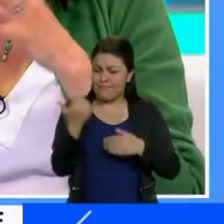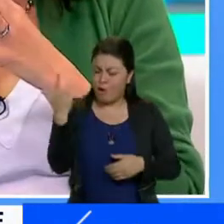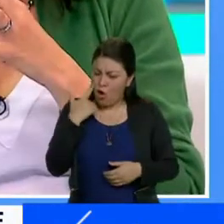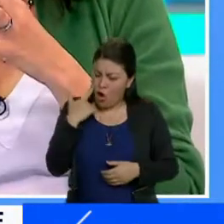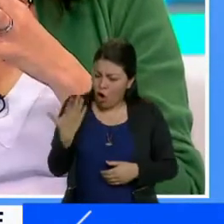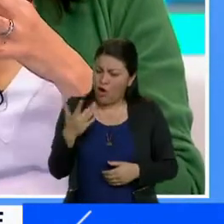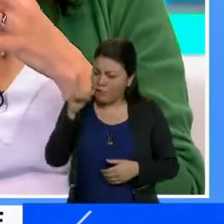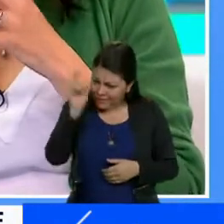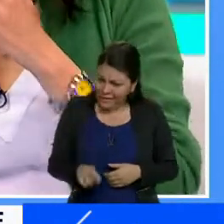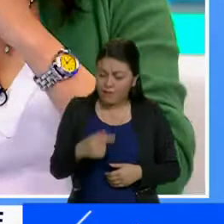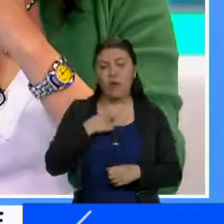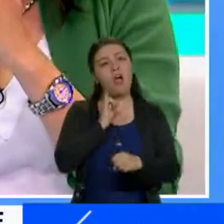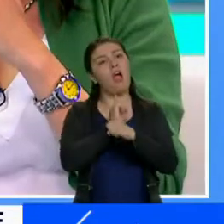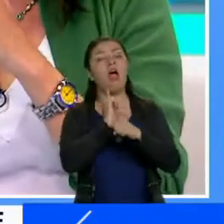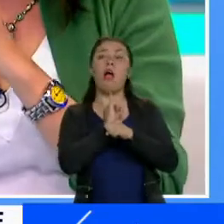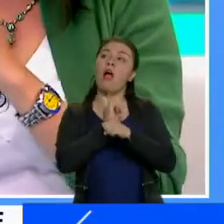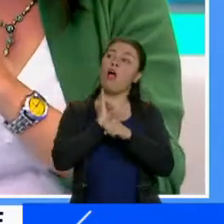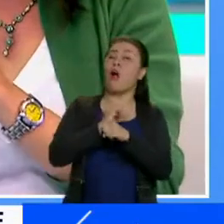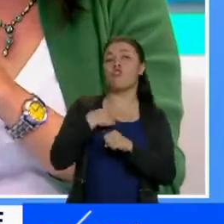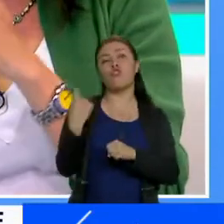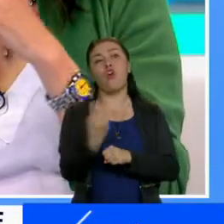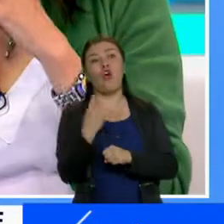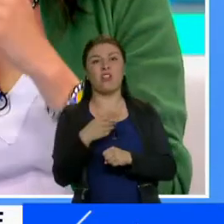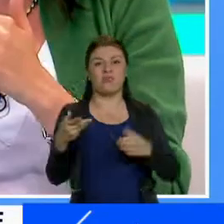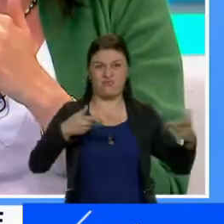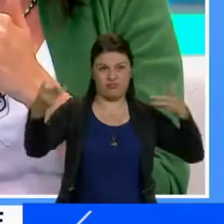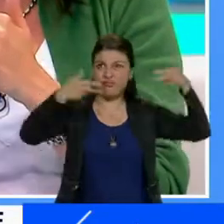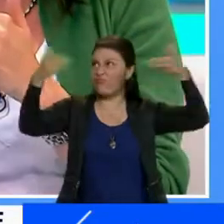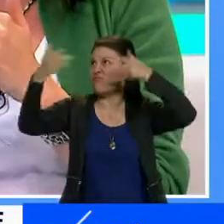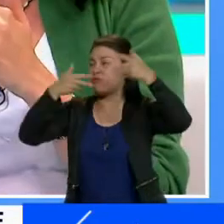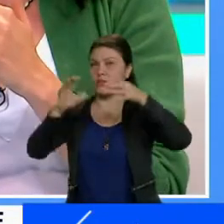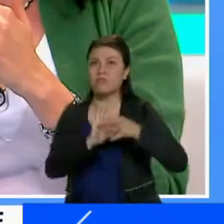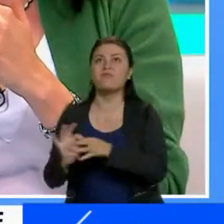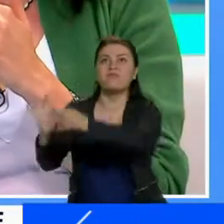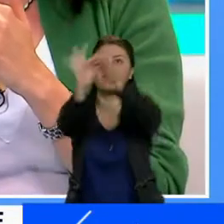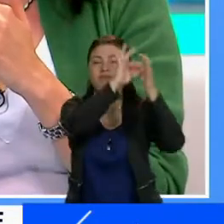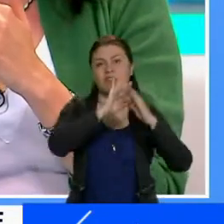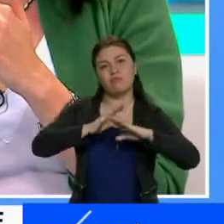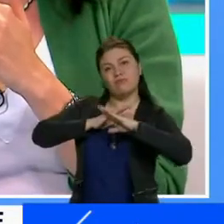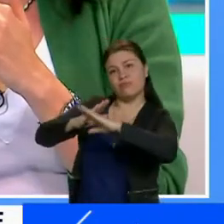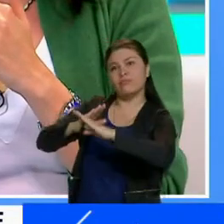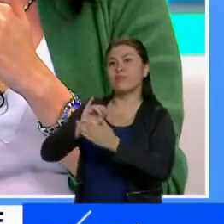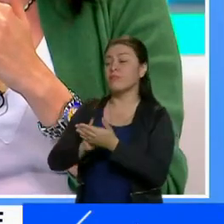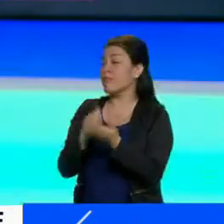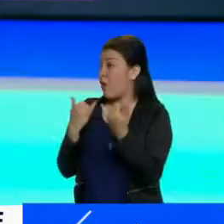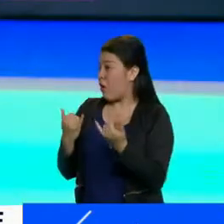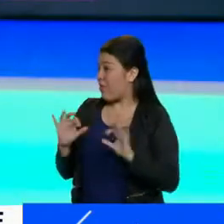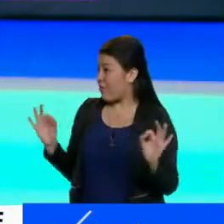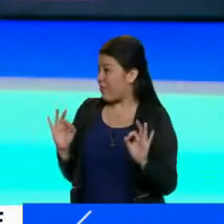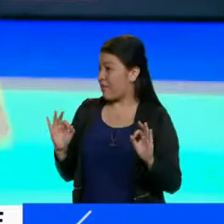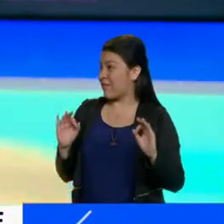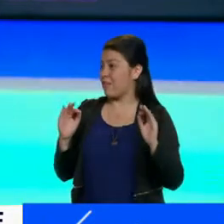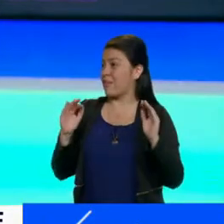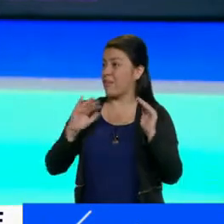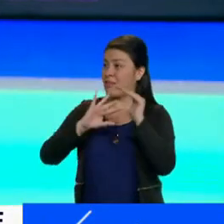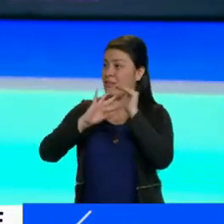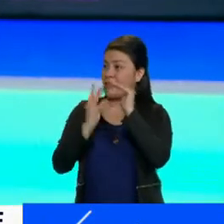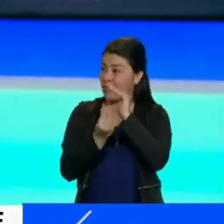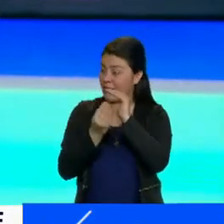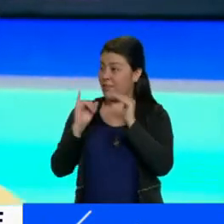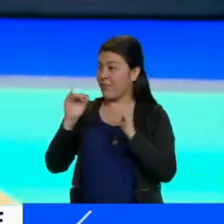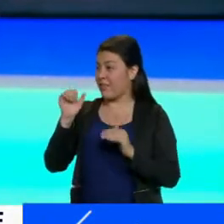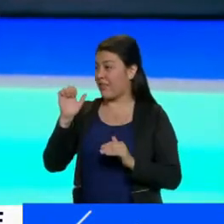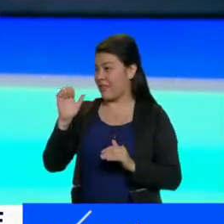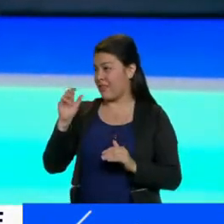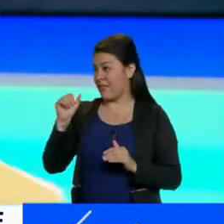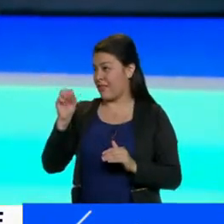y de entender cómo estos dos temas realmente están vinculados. Pero luego no lo están, o sea, el IDEAM con el sistema de gestión, la